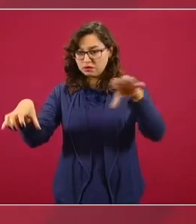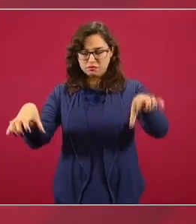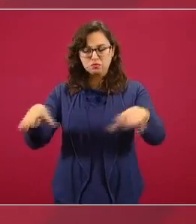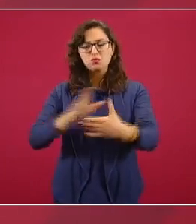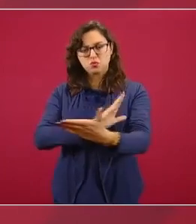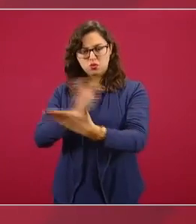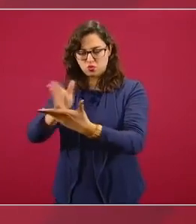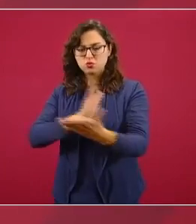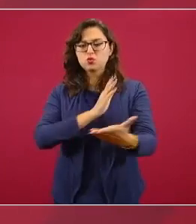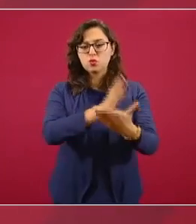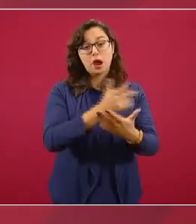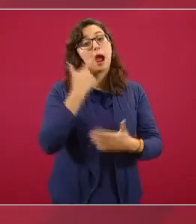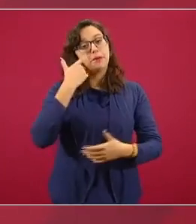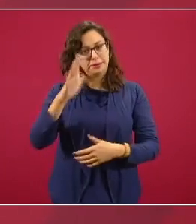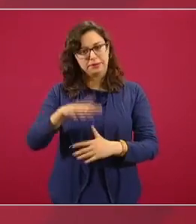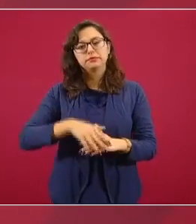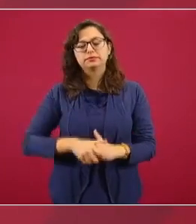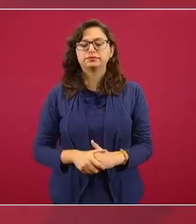municipios.